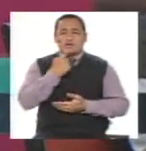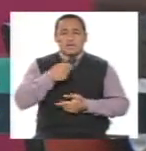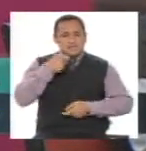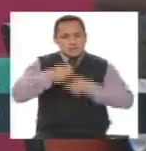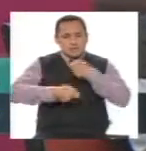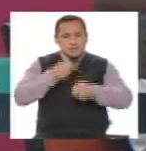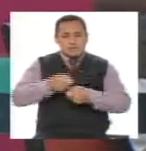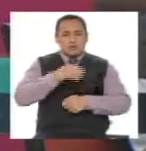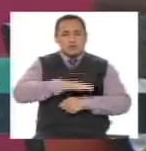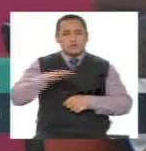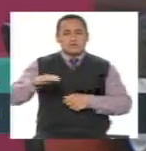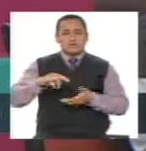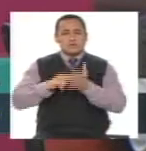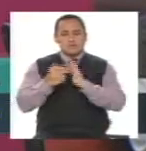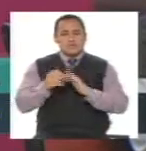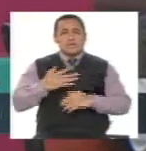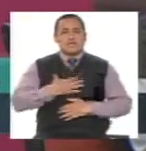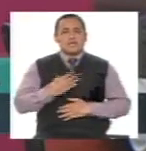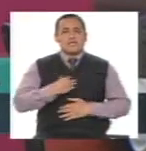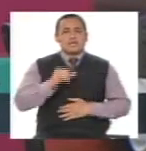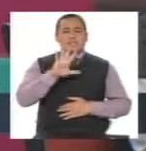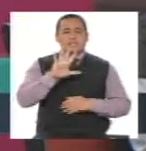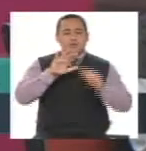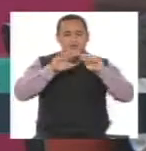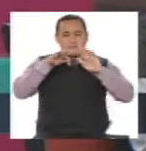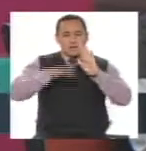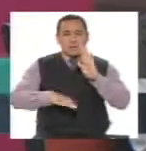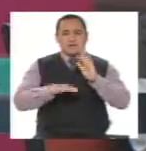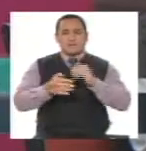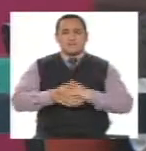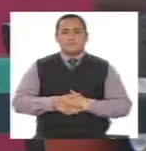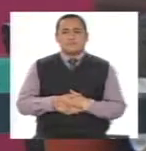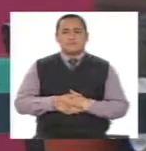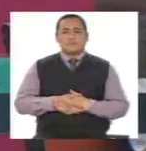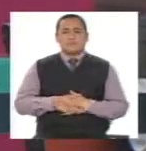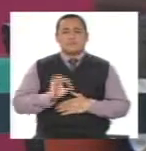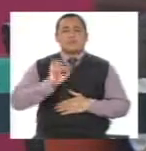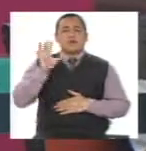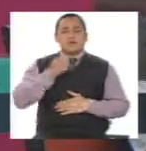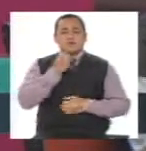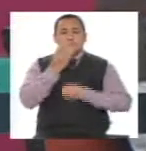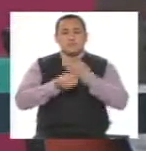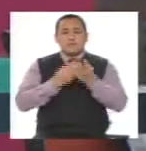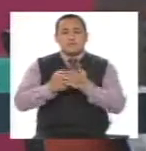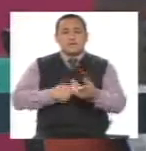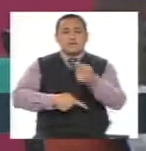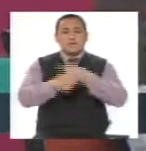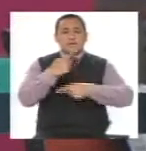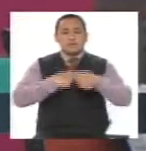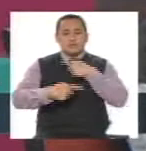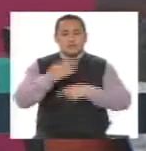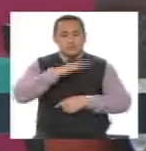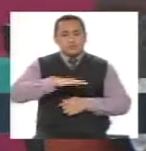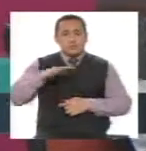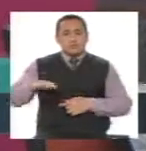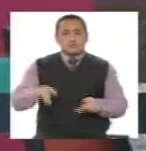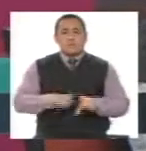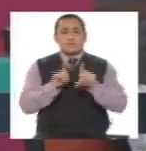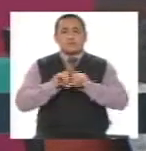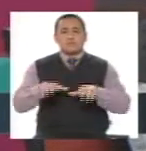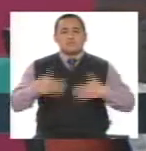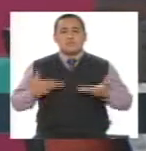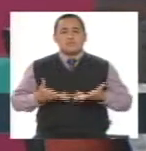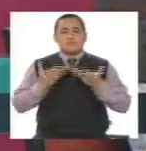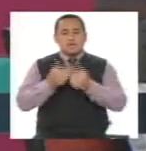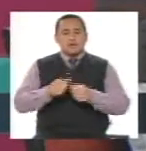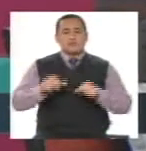primera infancia, es decir, en menores de 5 años. En otras palabras, el retorno de la inversión en primera infancia puede llegar hasta